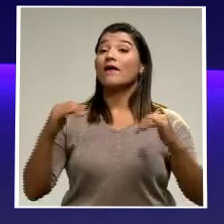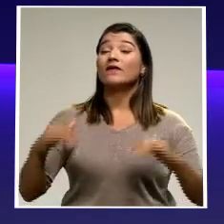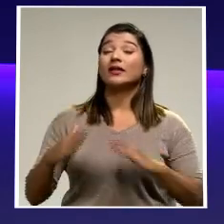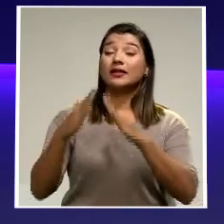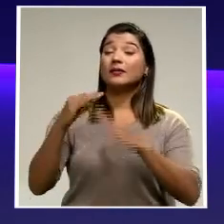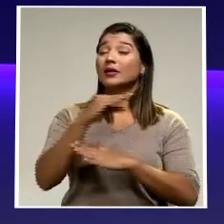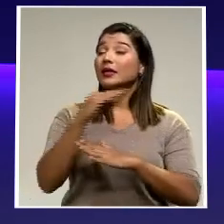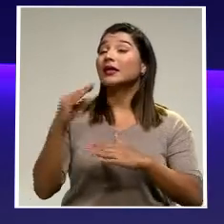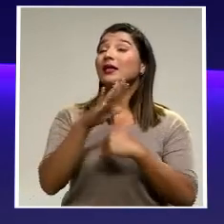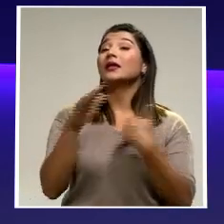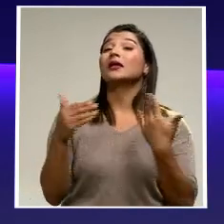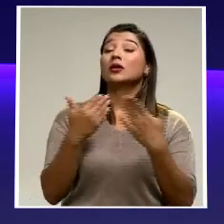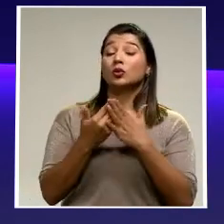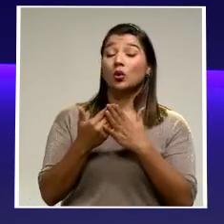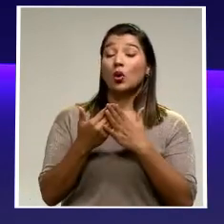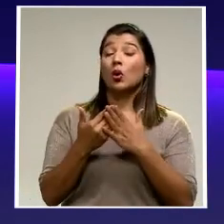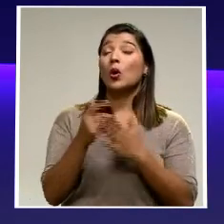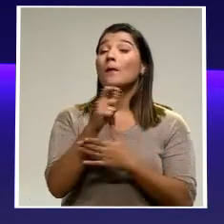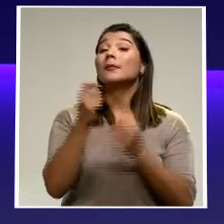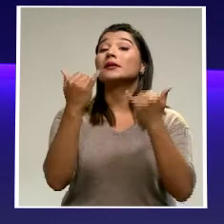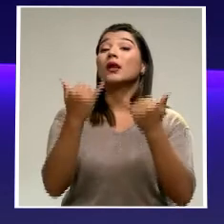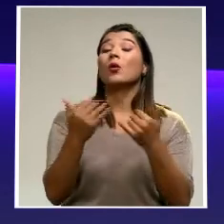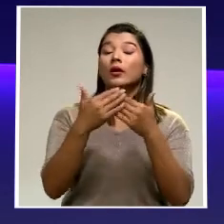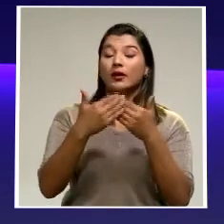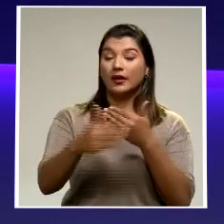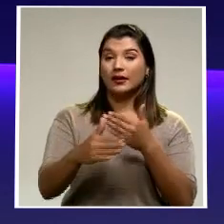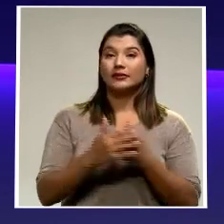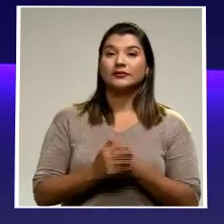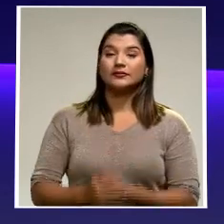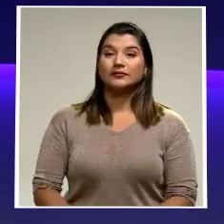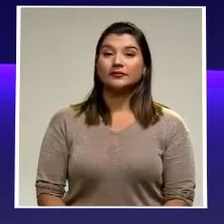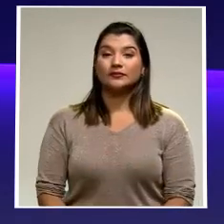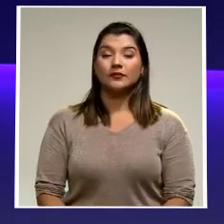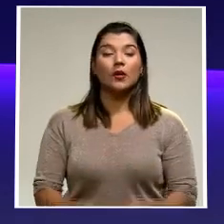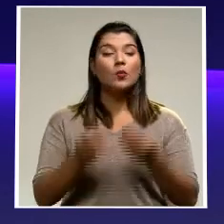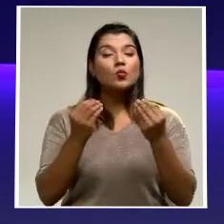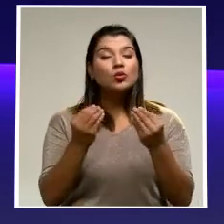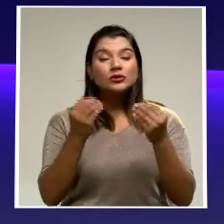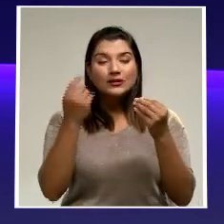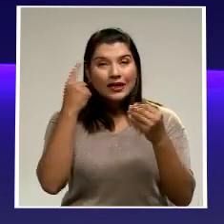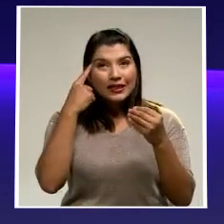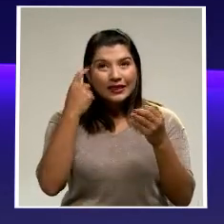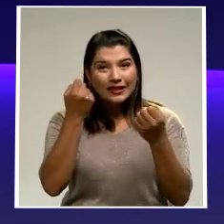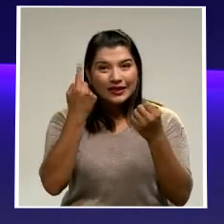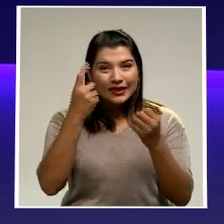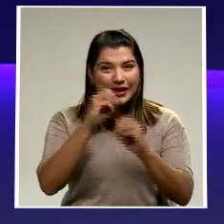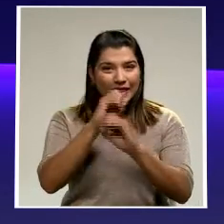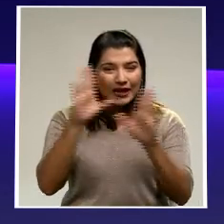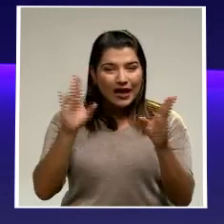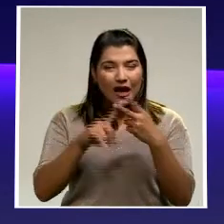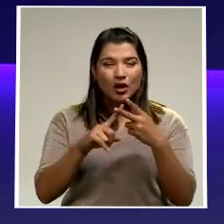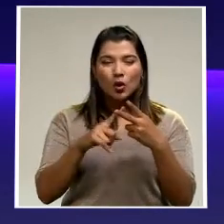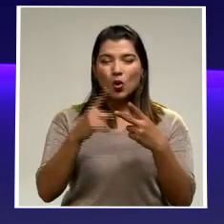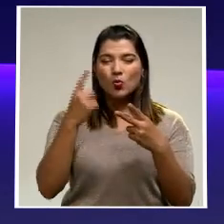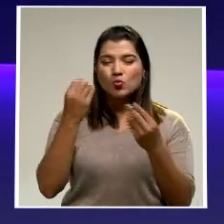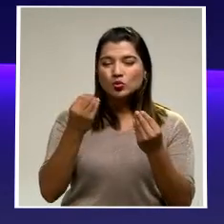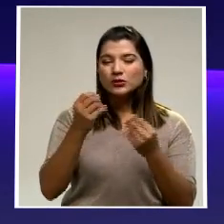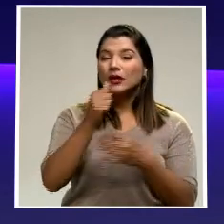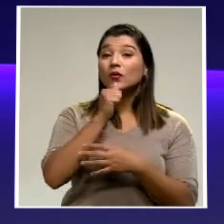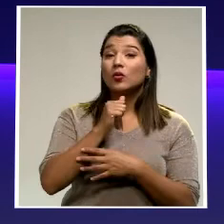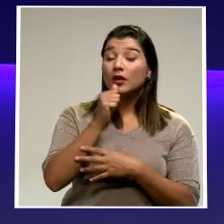y los meses que nos van a tocar por delante. Mucha lucidez, mucho entendimiento, mucha